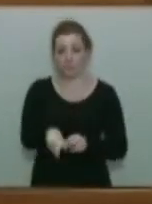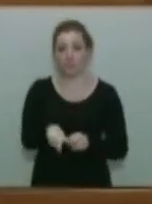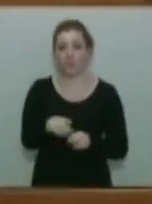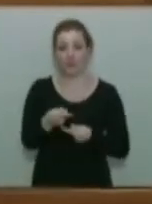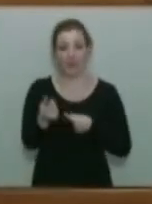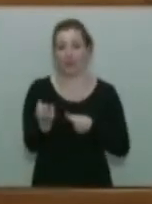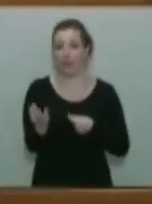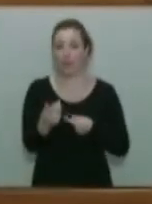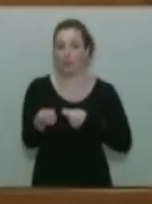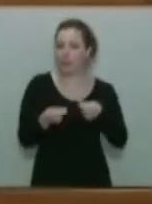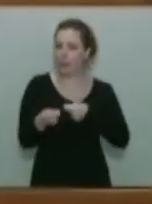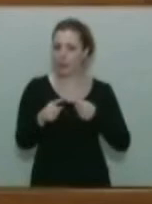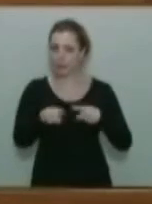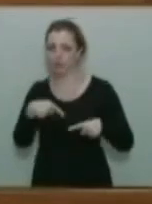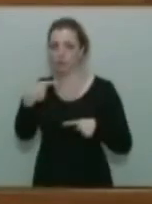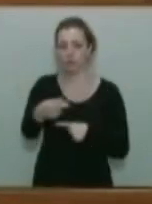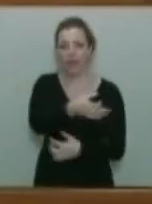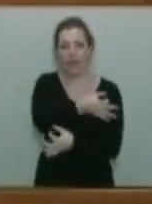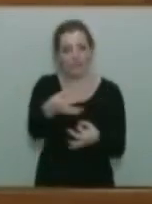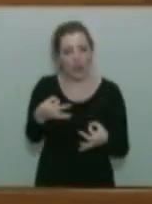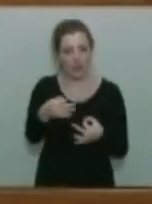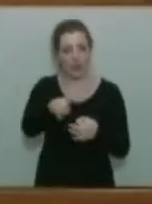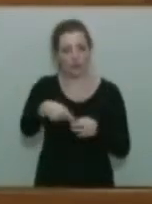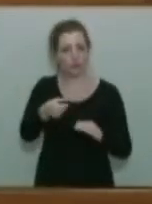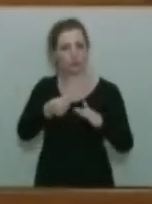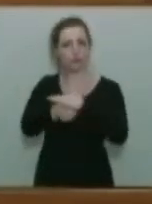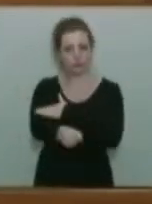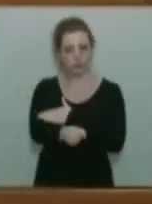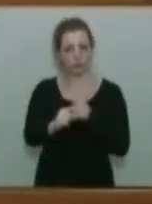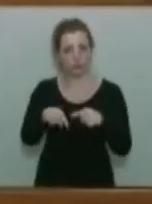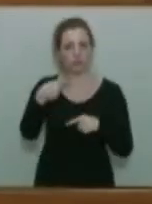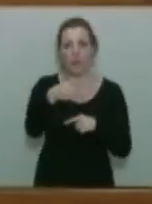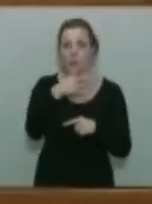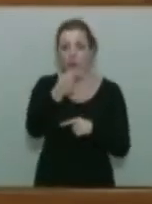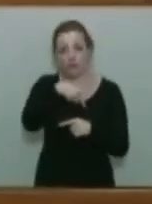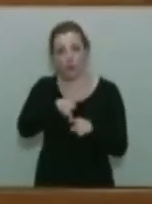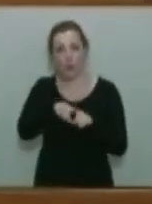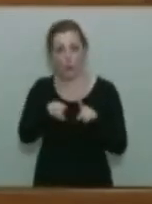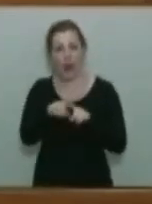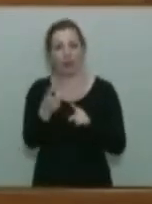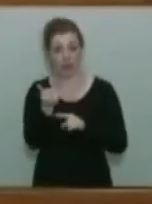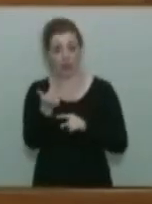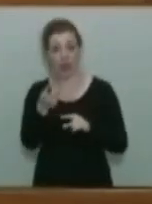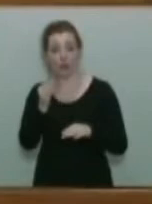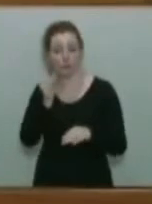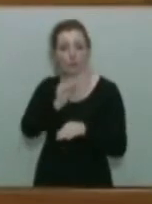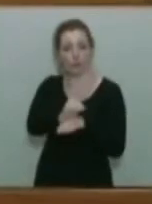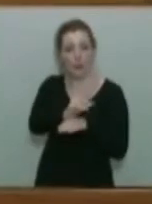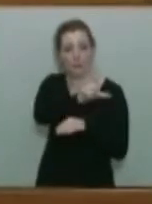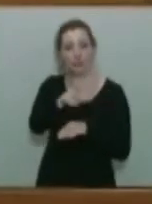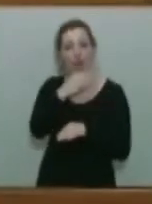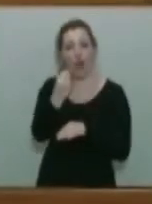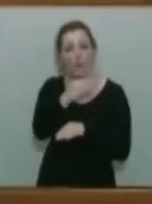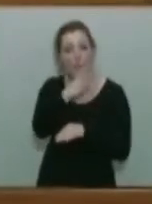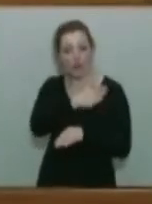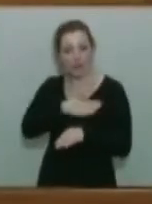su eficacia posterior y su reinserción posterior. Vamos a invertir un dinero en unas personas jóvenes a las que les queremos dar una orientación y un futuro